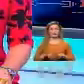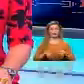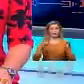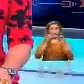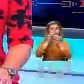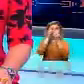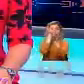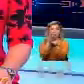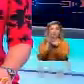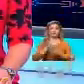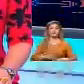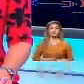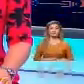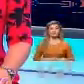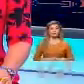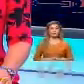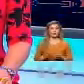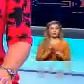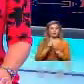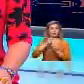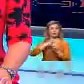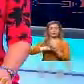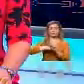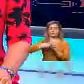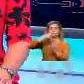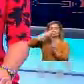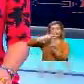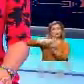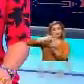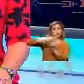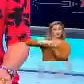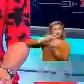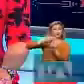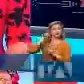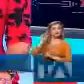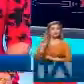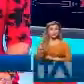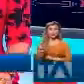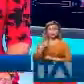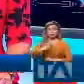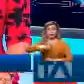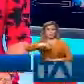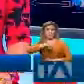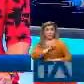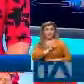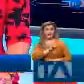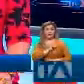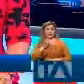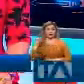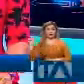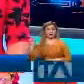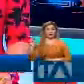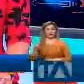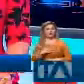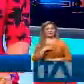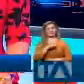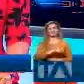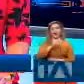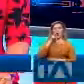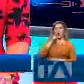Continuamos con más información. Han pasado dos meses desde que España negó la solicitud de asilo a Pablo Romero, exsecretario de Inteligencia. Romero